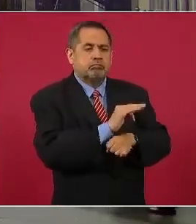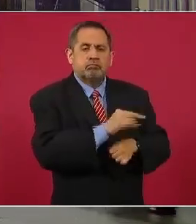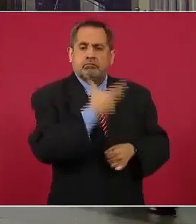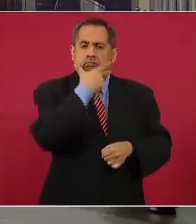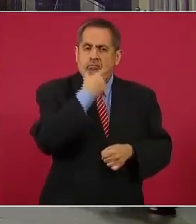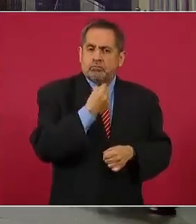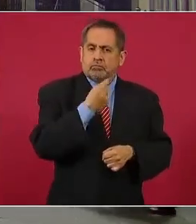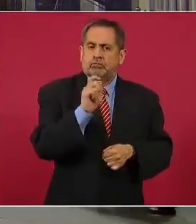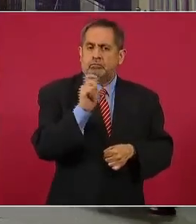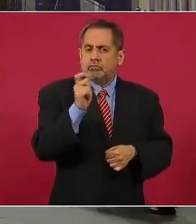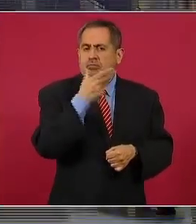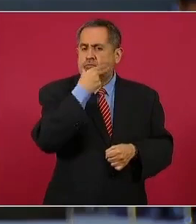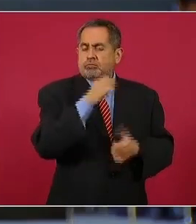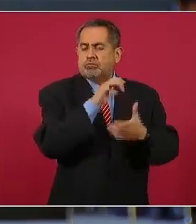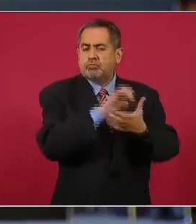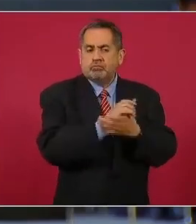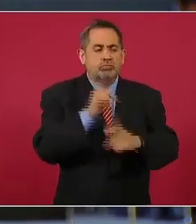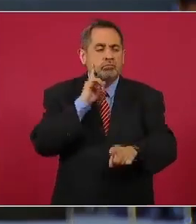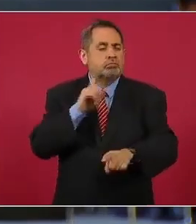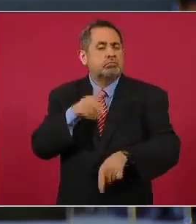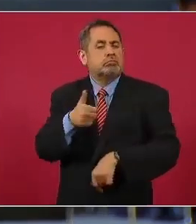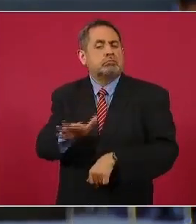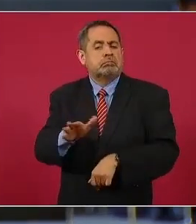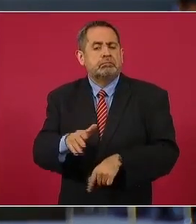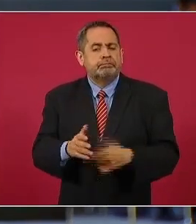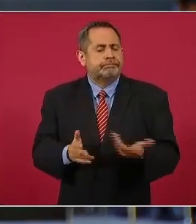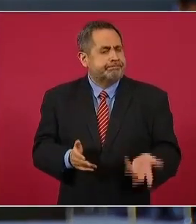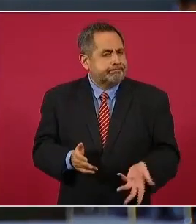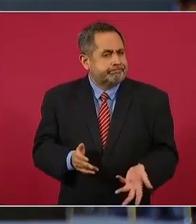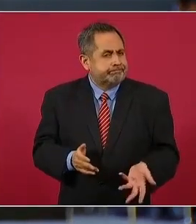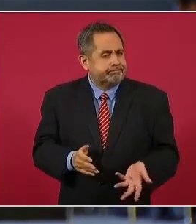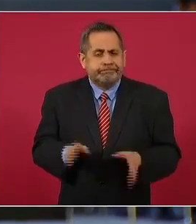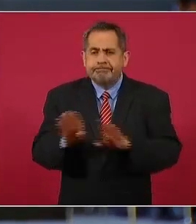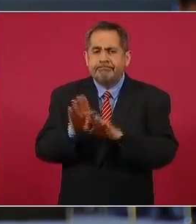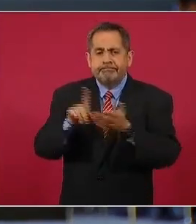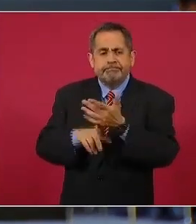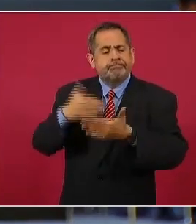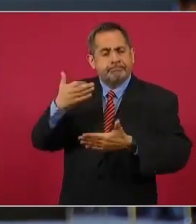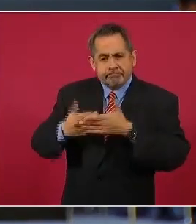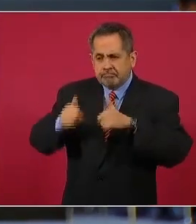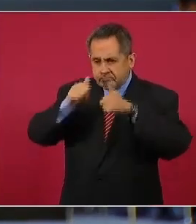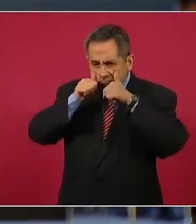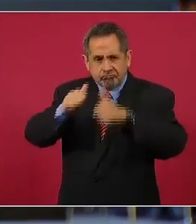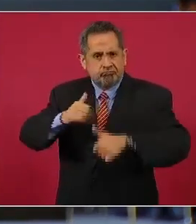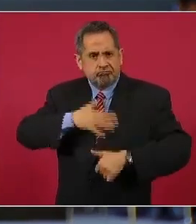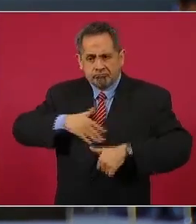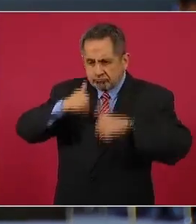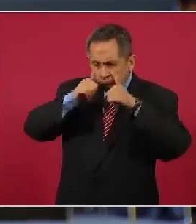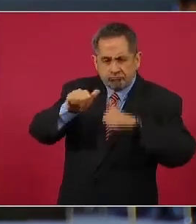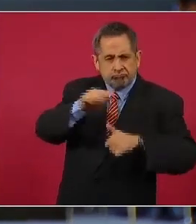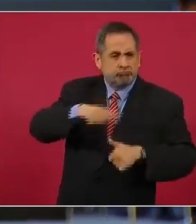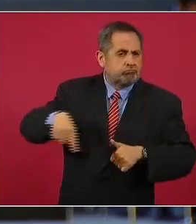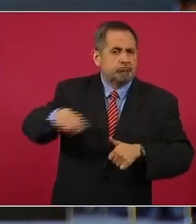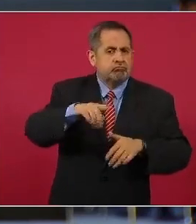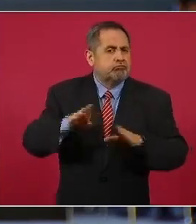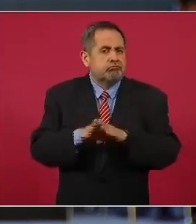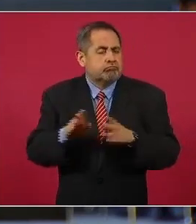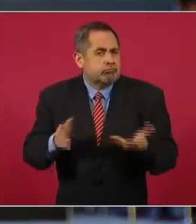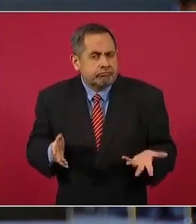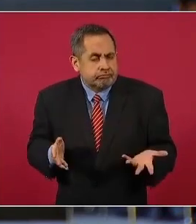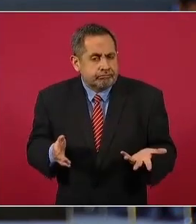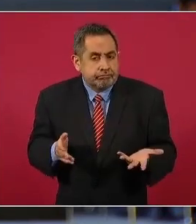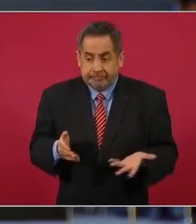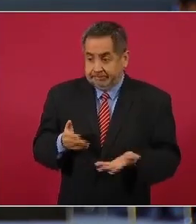novios o compañeros de vida de estas mujeres. ¿Cómo combatir la falta de justicia en su gobierno cuando